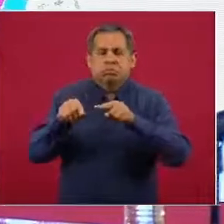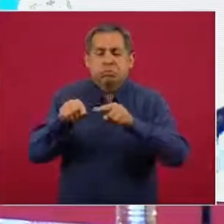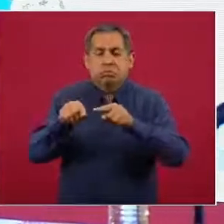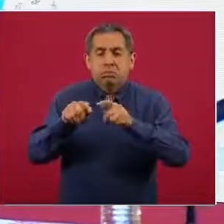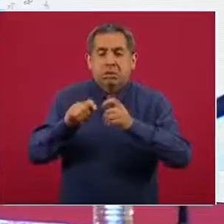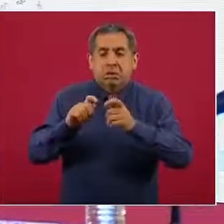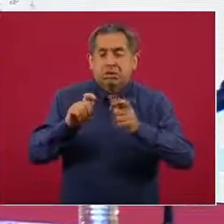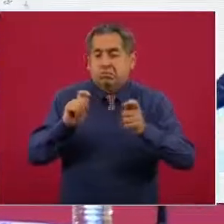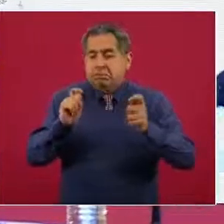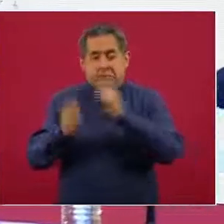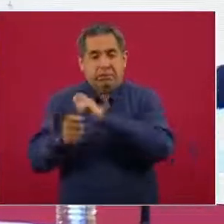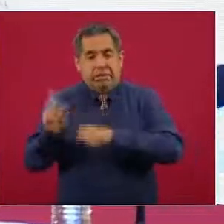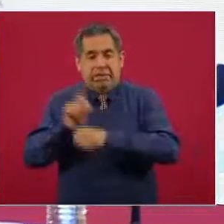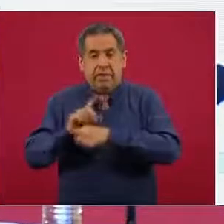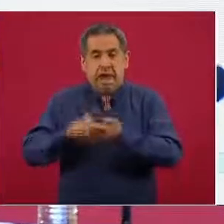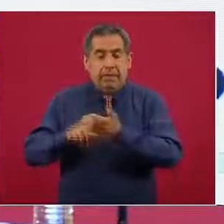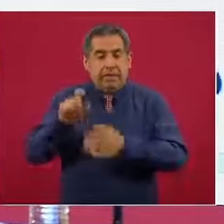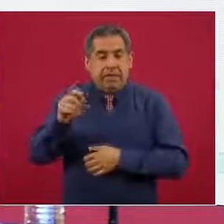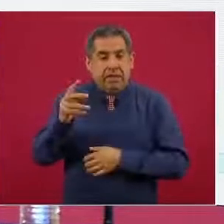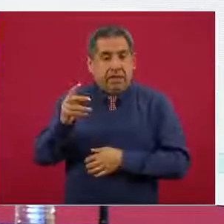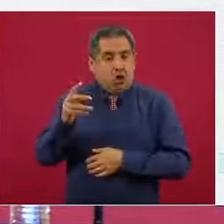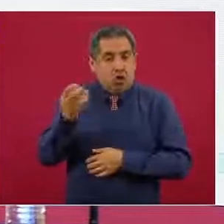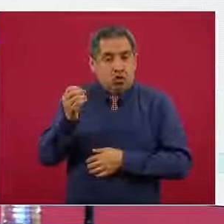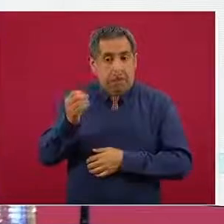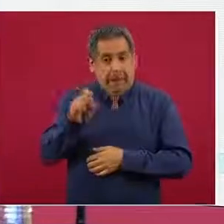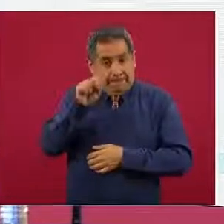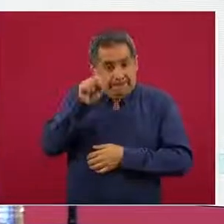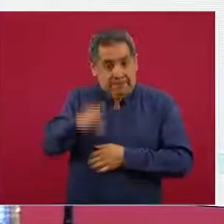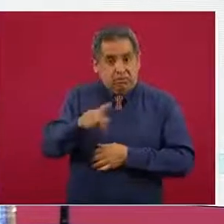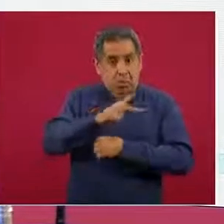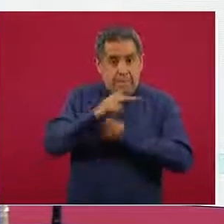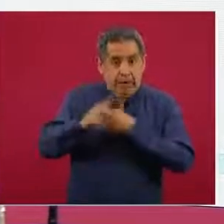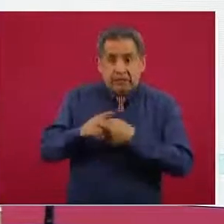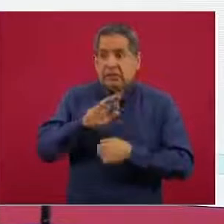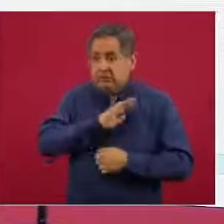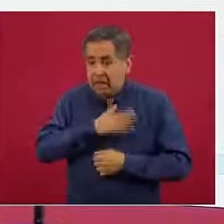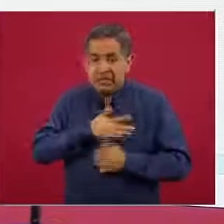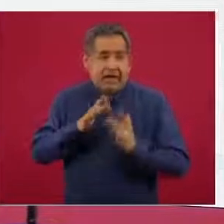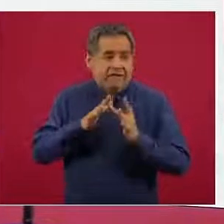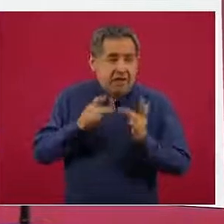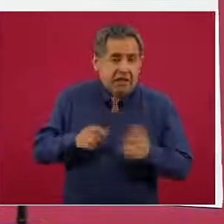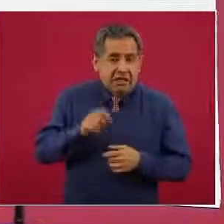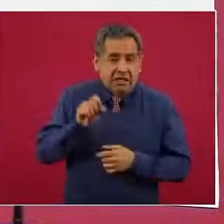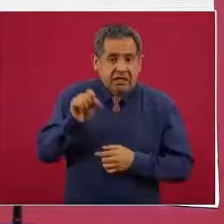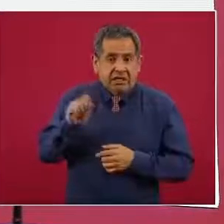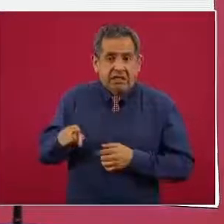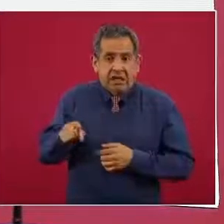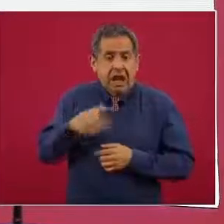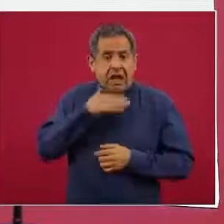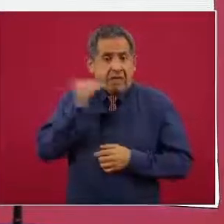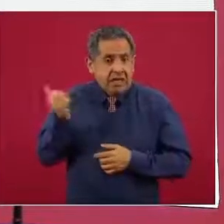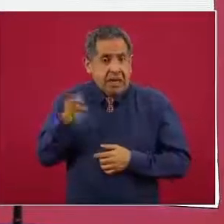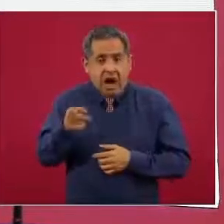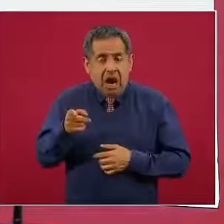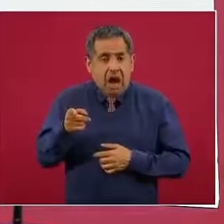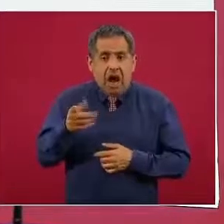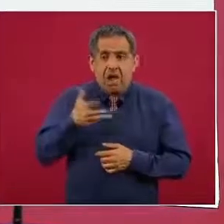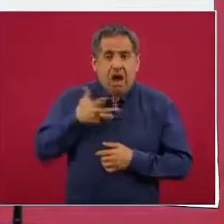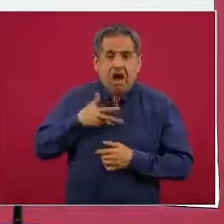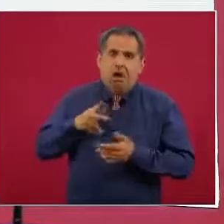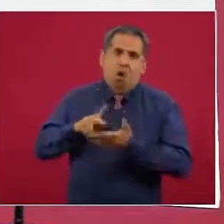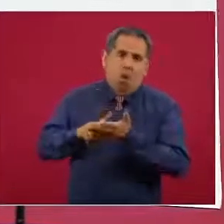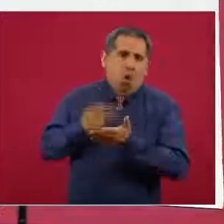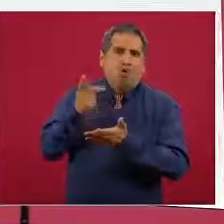súbitamente aquí al 20 de octubre, varios de esos países, ahí está España, Francia, Alemania, tienen